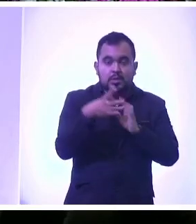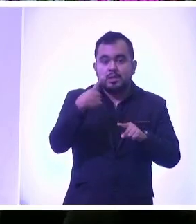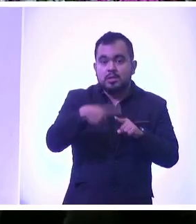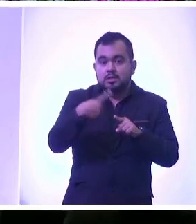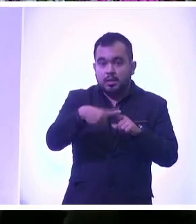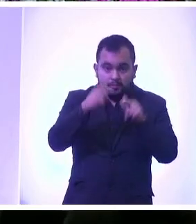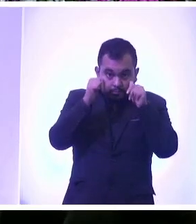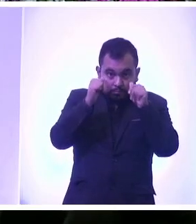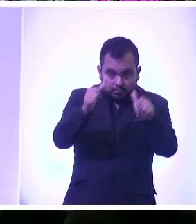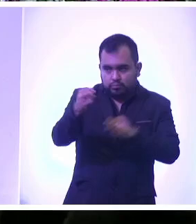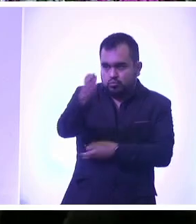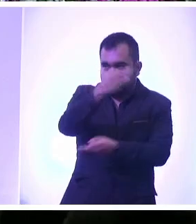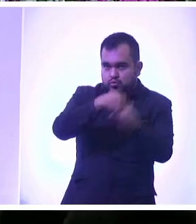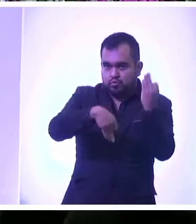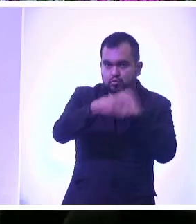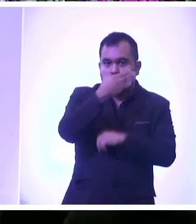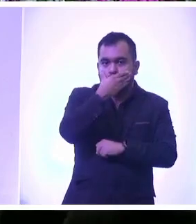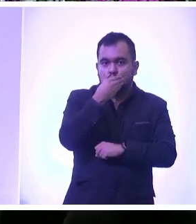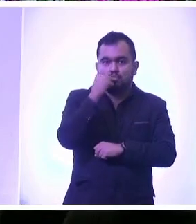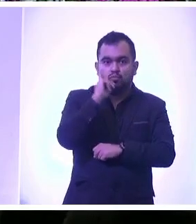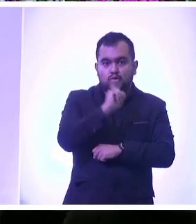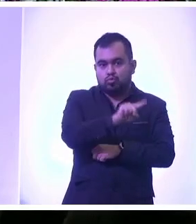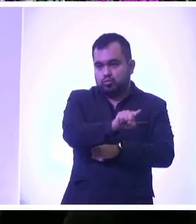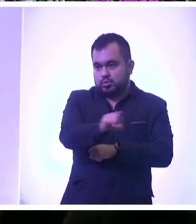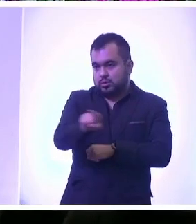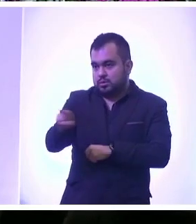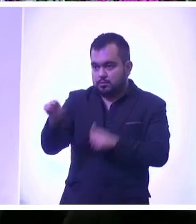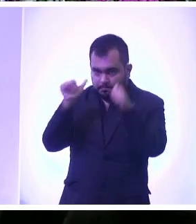es precisamente a todos y a todas